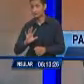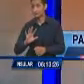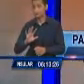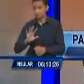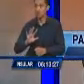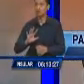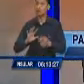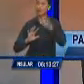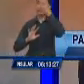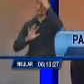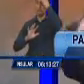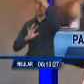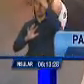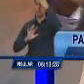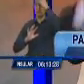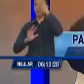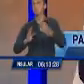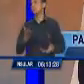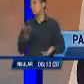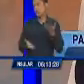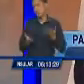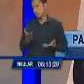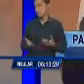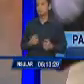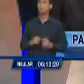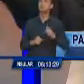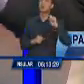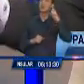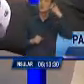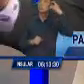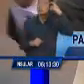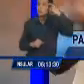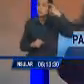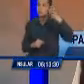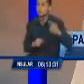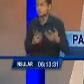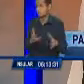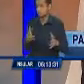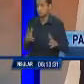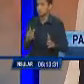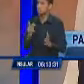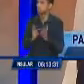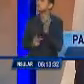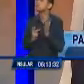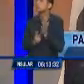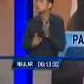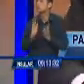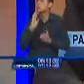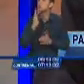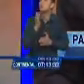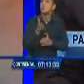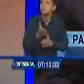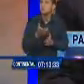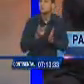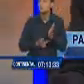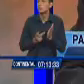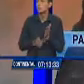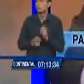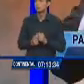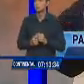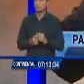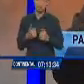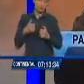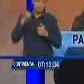Esa deuda, si la niegue el gobierno, ¿qué va a pasar el 2025? Y no es solución